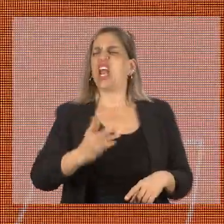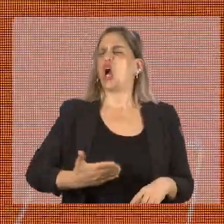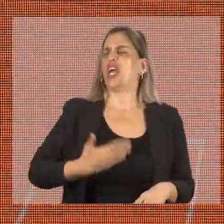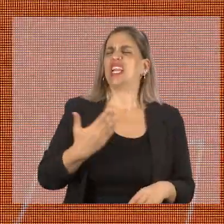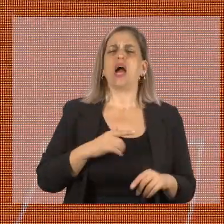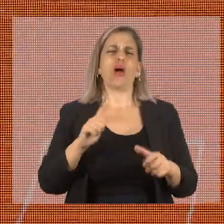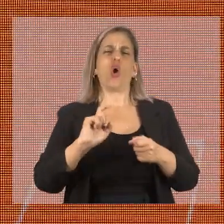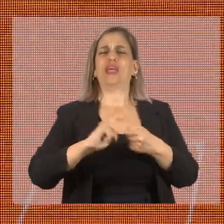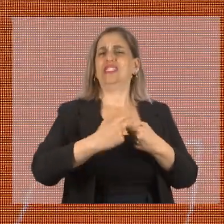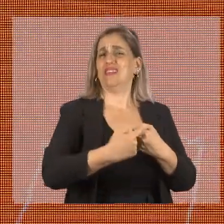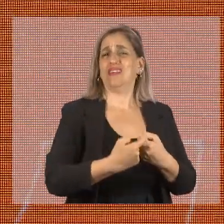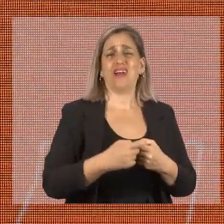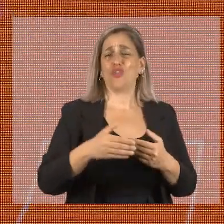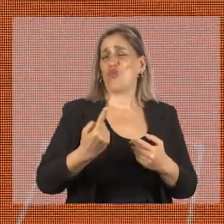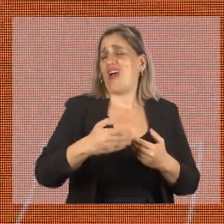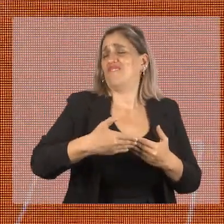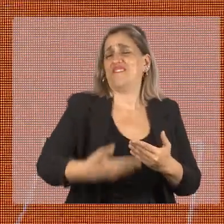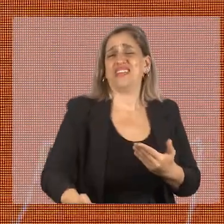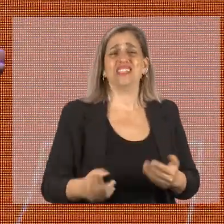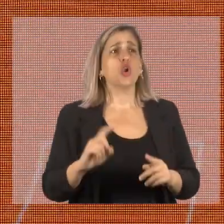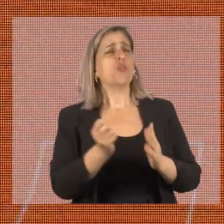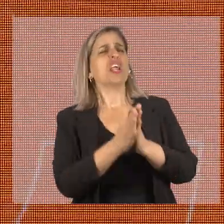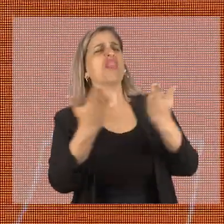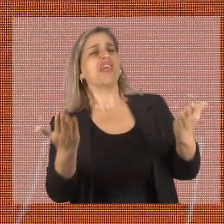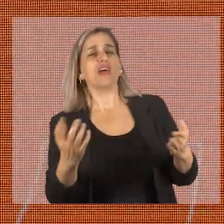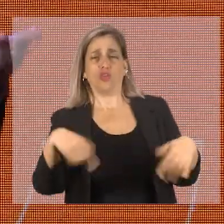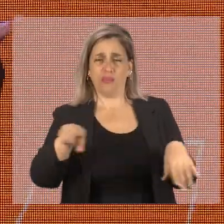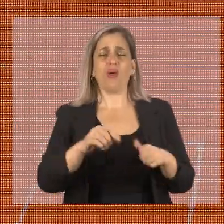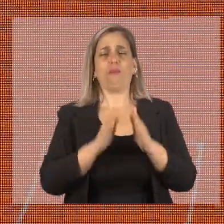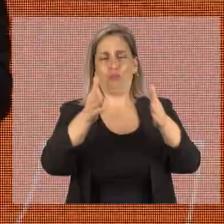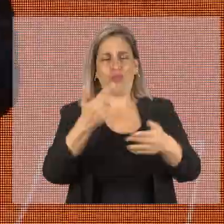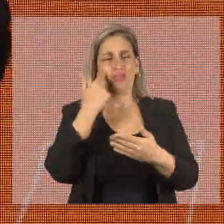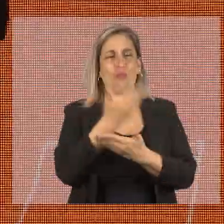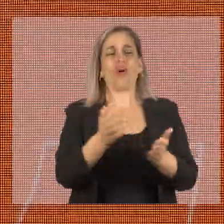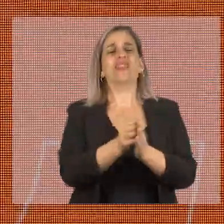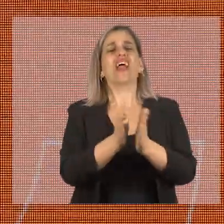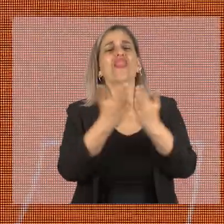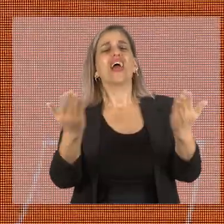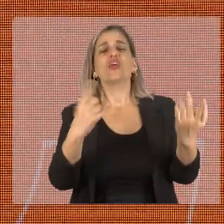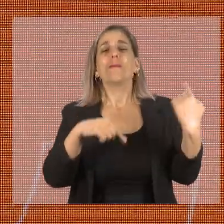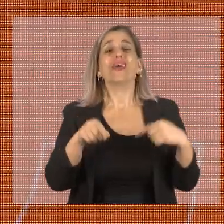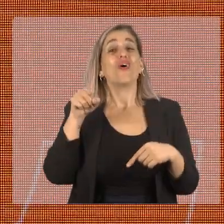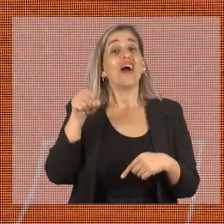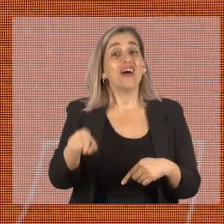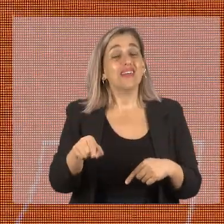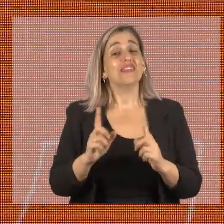no reclama, no tiene sindicato, no salen los diarios, después el puente salió en algún diario... Pero también